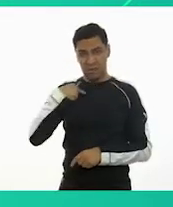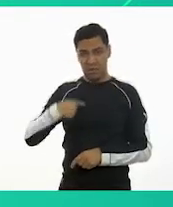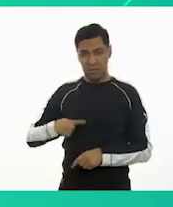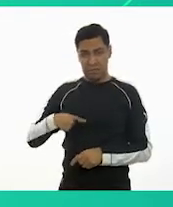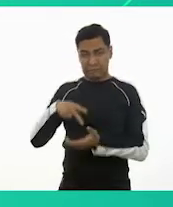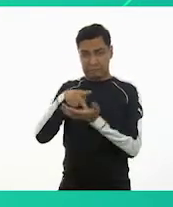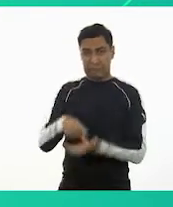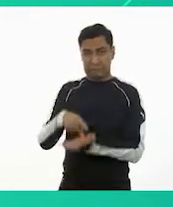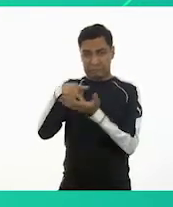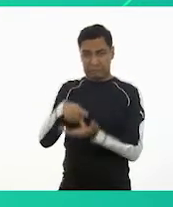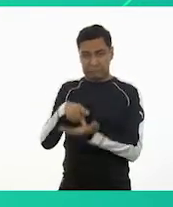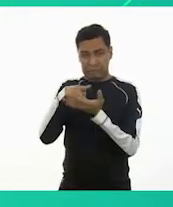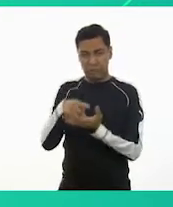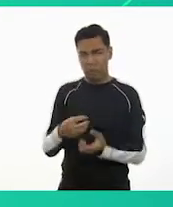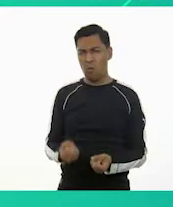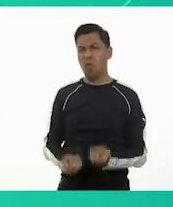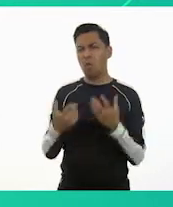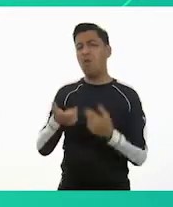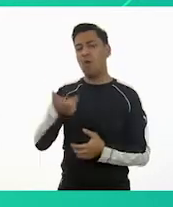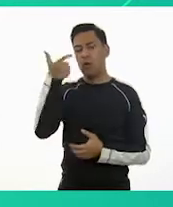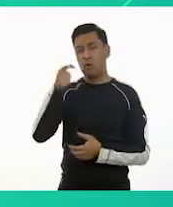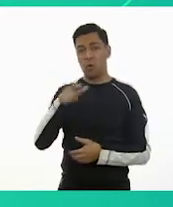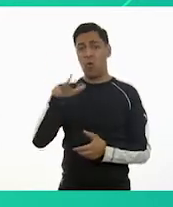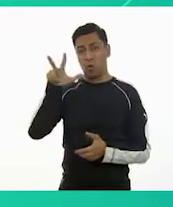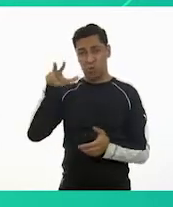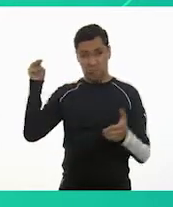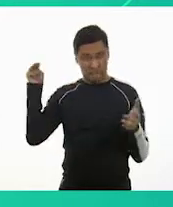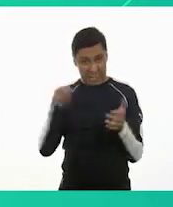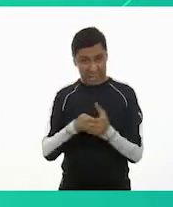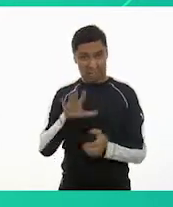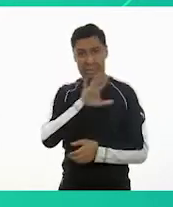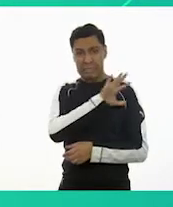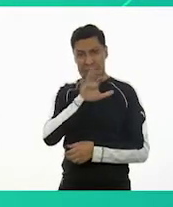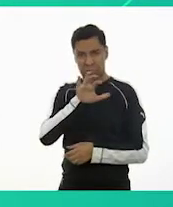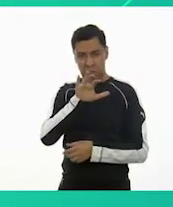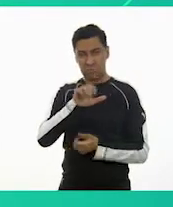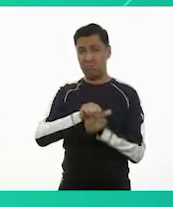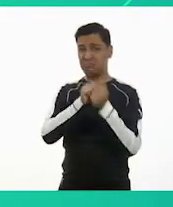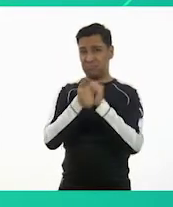superar los $8,500, unos 170,000 pesos.